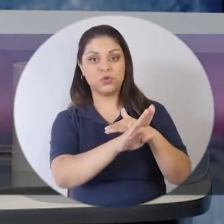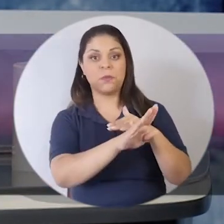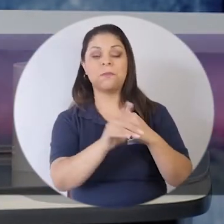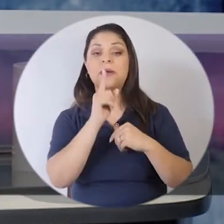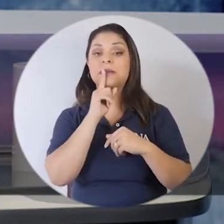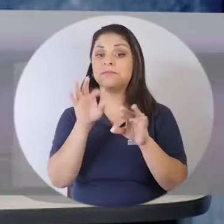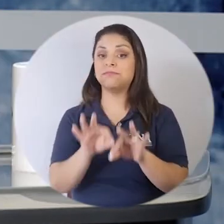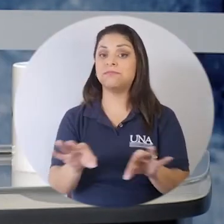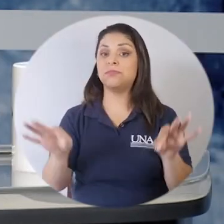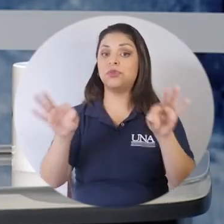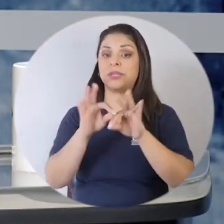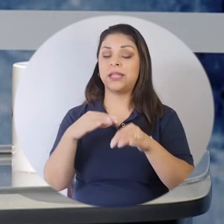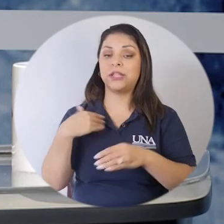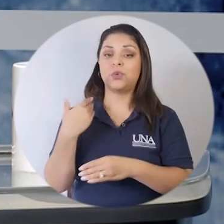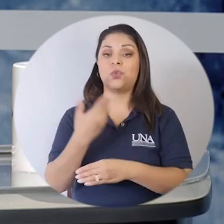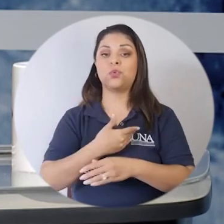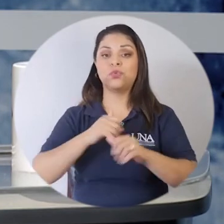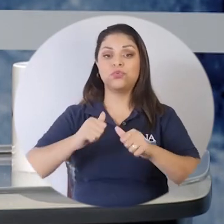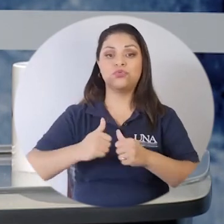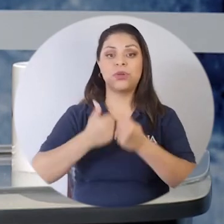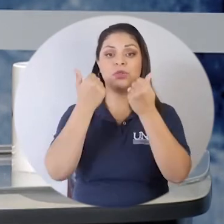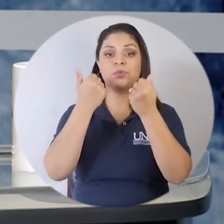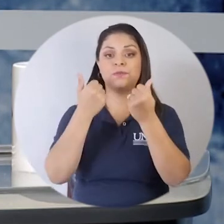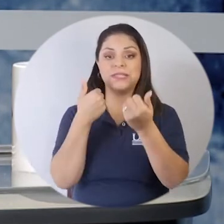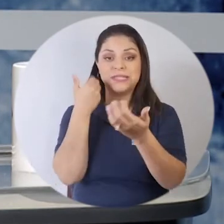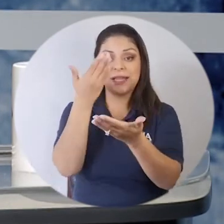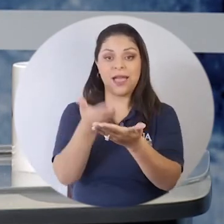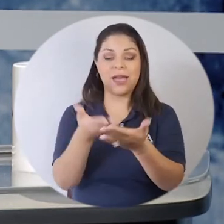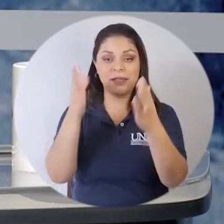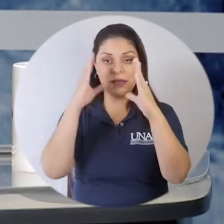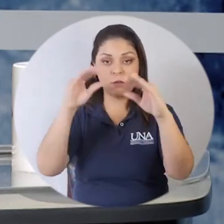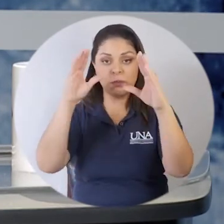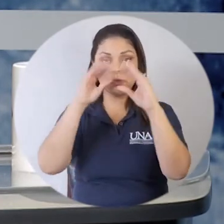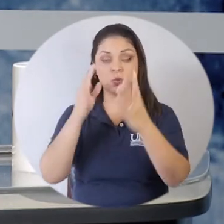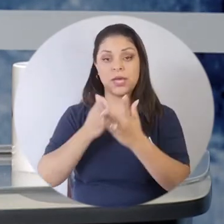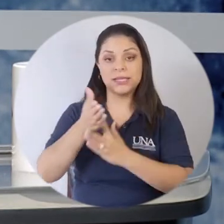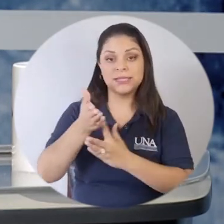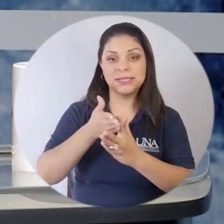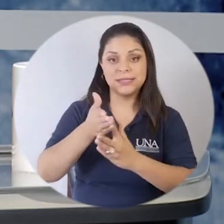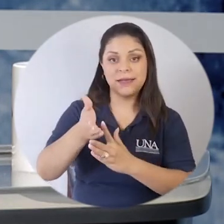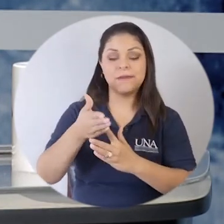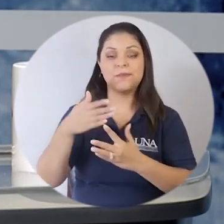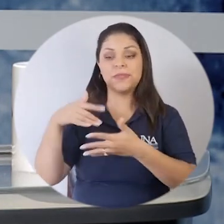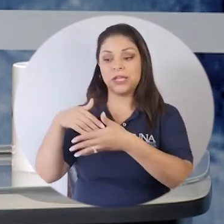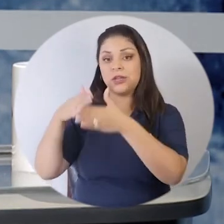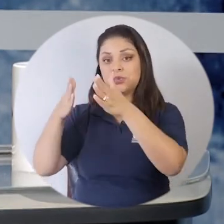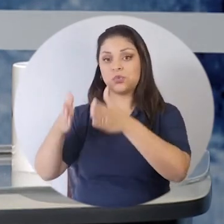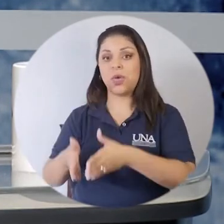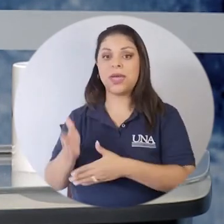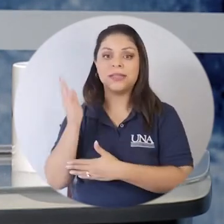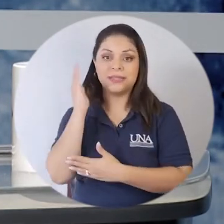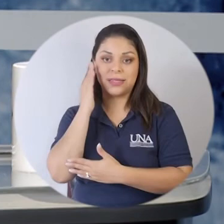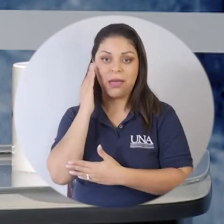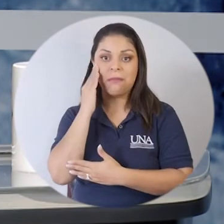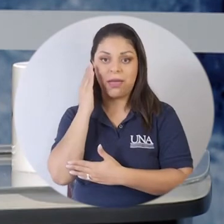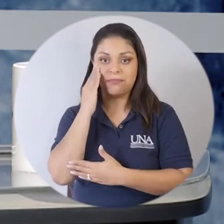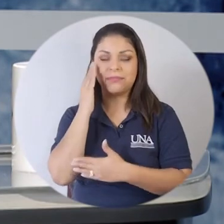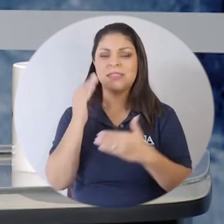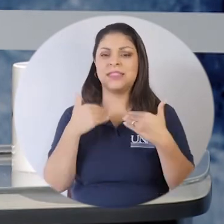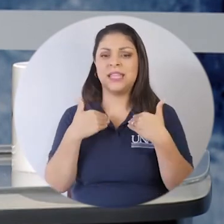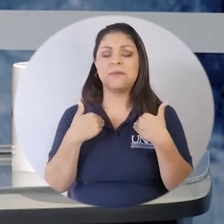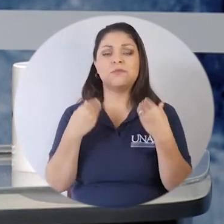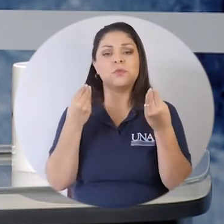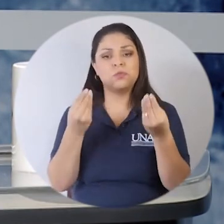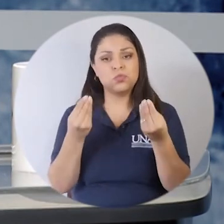de nosotros el reto de llegar con esta información muy accesible, de que el estudiante sepa de que contamos